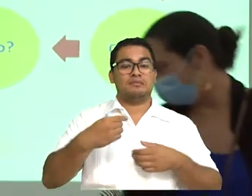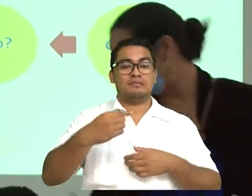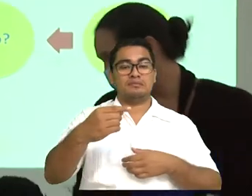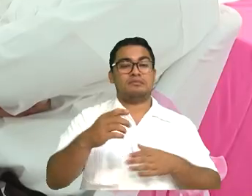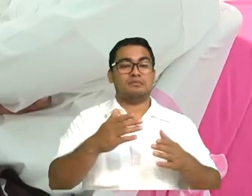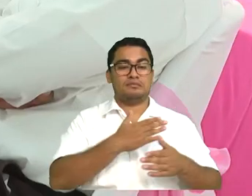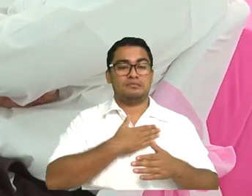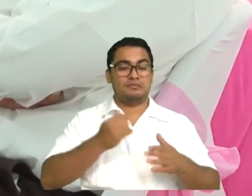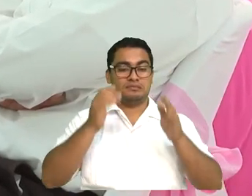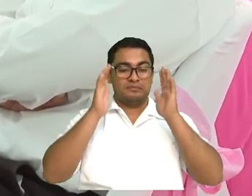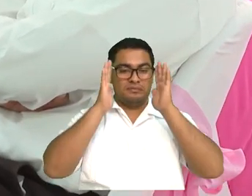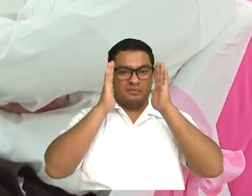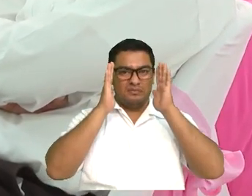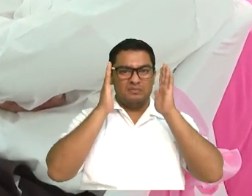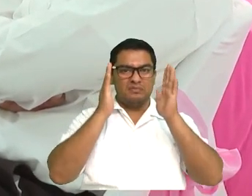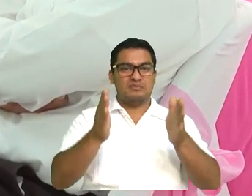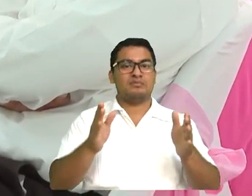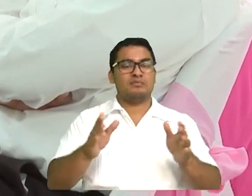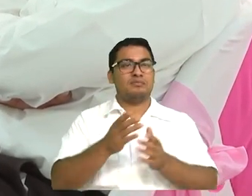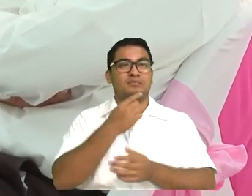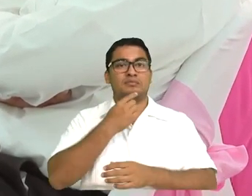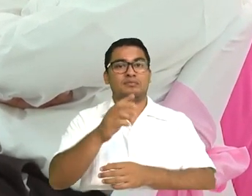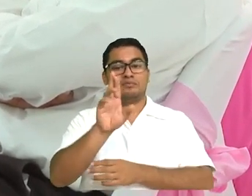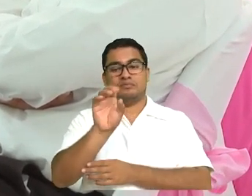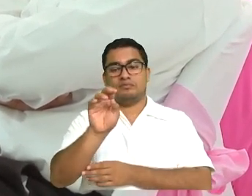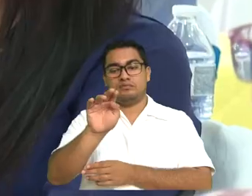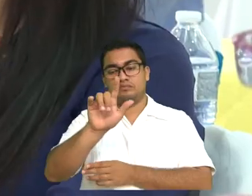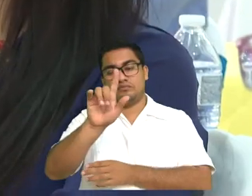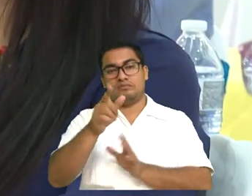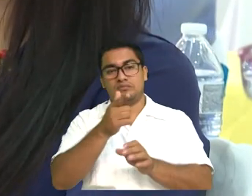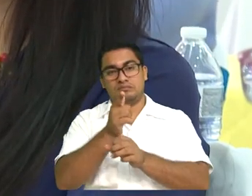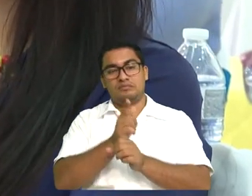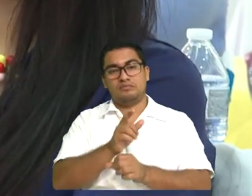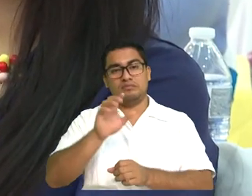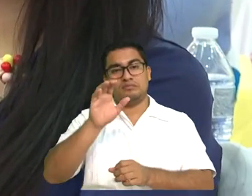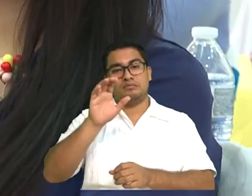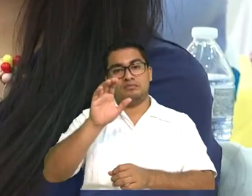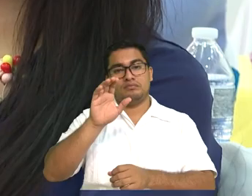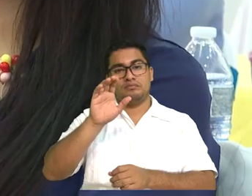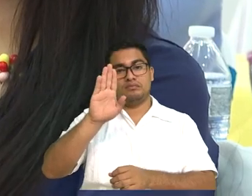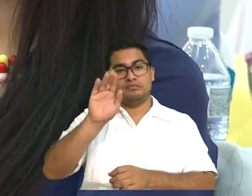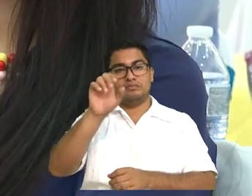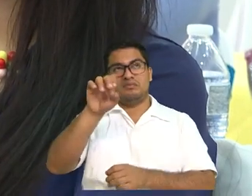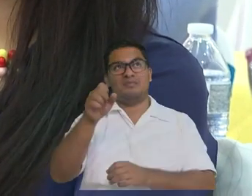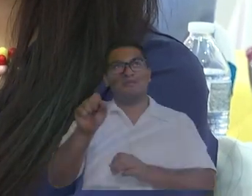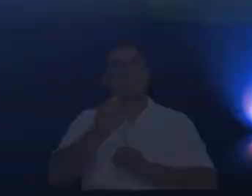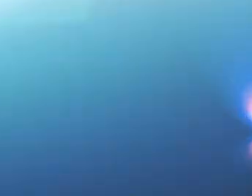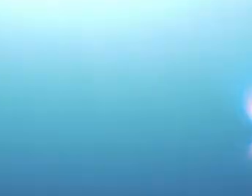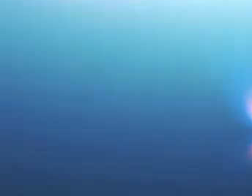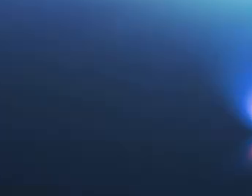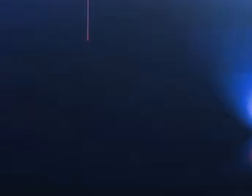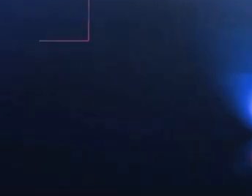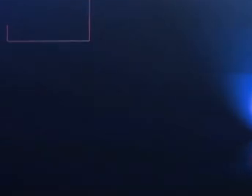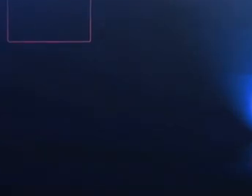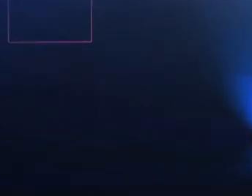niñez nicaragüense. Con imágenes de Ronald Ruiz para el canal parlamentario, les informó Vanessa Paz.